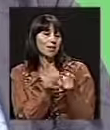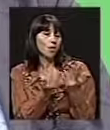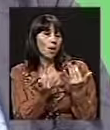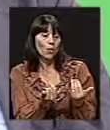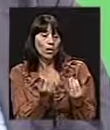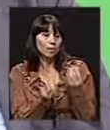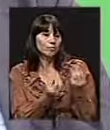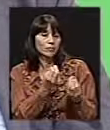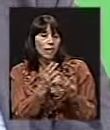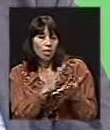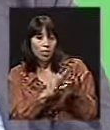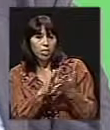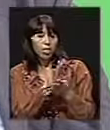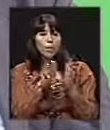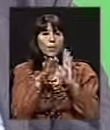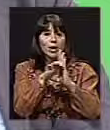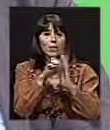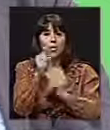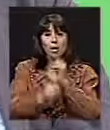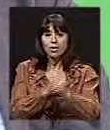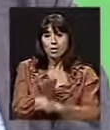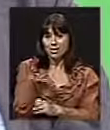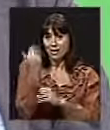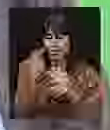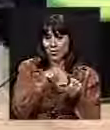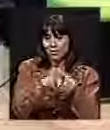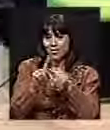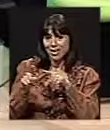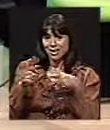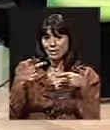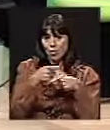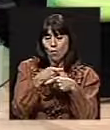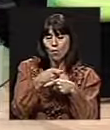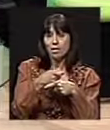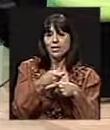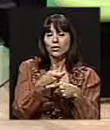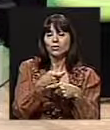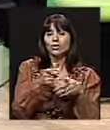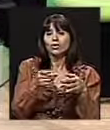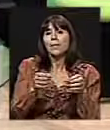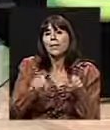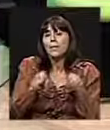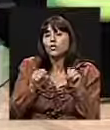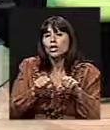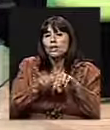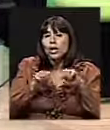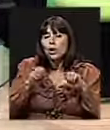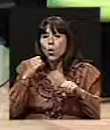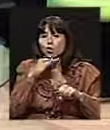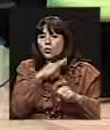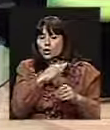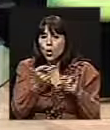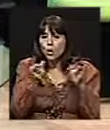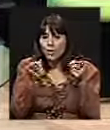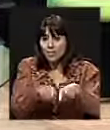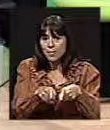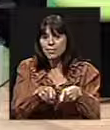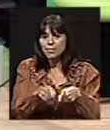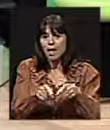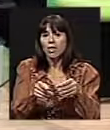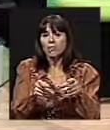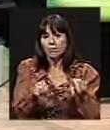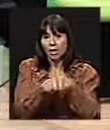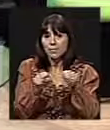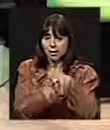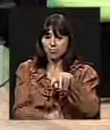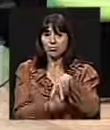ejemplo, en el 2012 varios conflictos, ¿verdad? Y varios asuntos de posible corrupción que se habían vislumbrado también en los